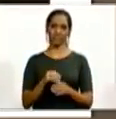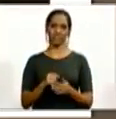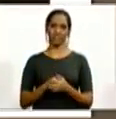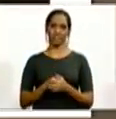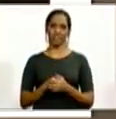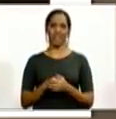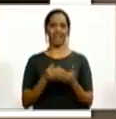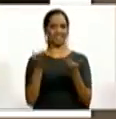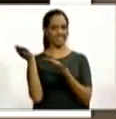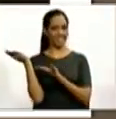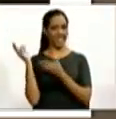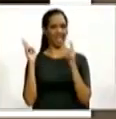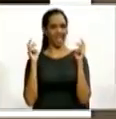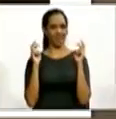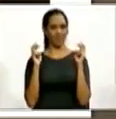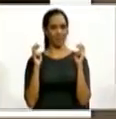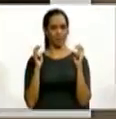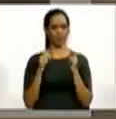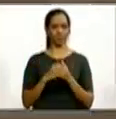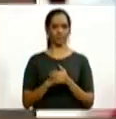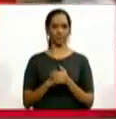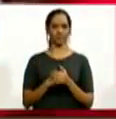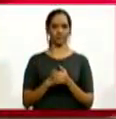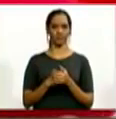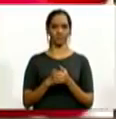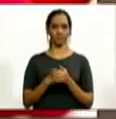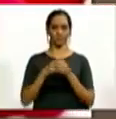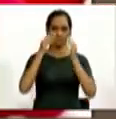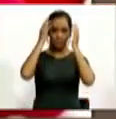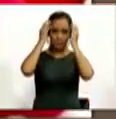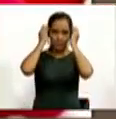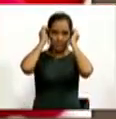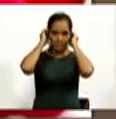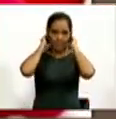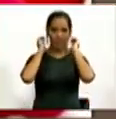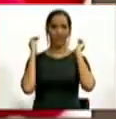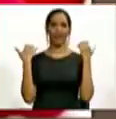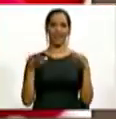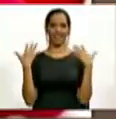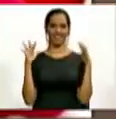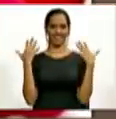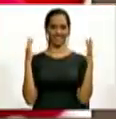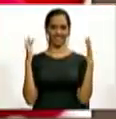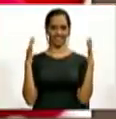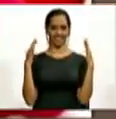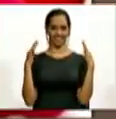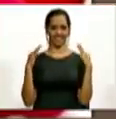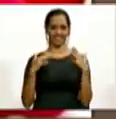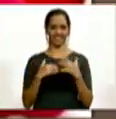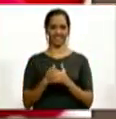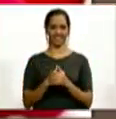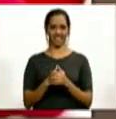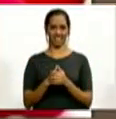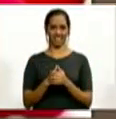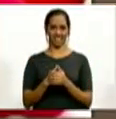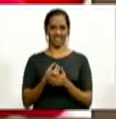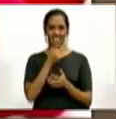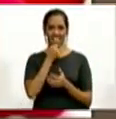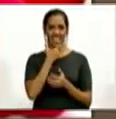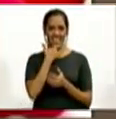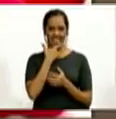favor, ahí está la fotico. No, pero teníamos otra. Había otra foto. Oh, tenemos otra. ¡Qué amor! ¡Qué lindo es